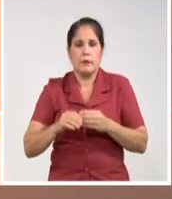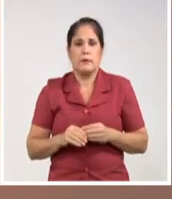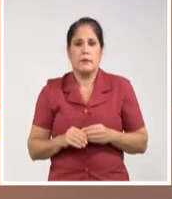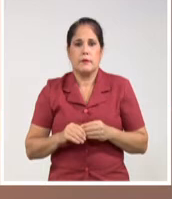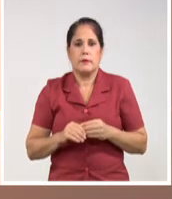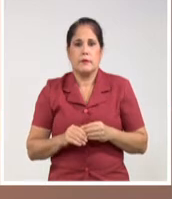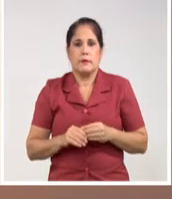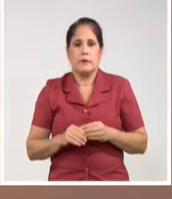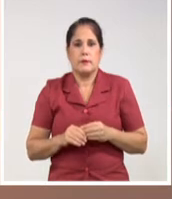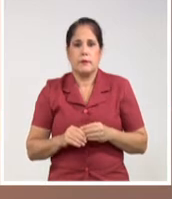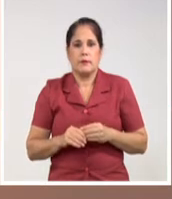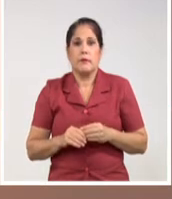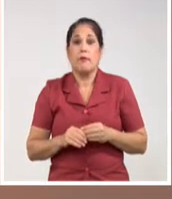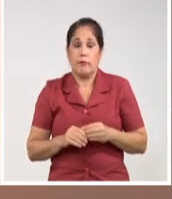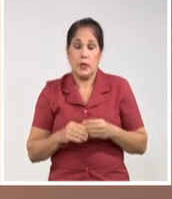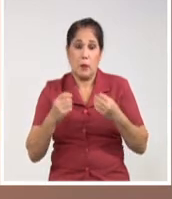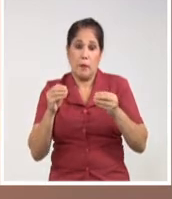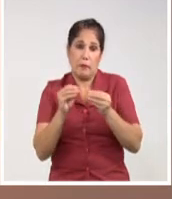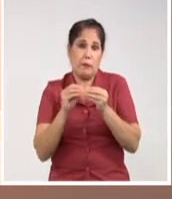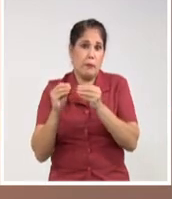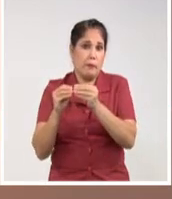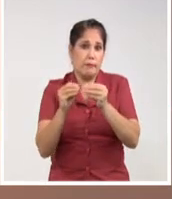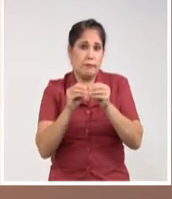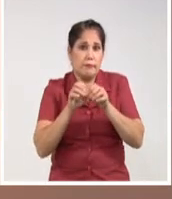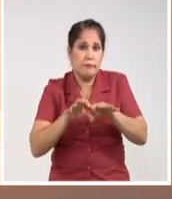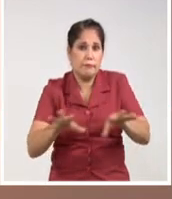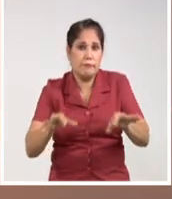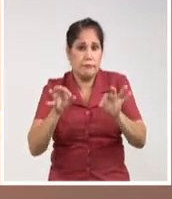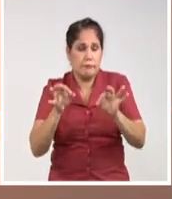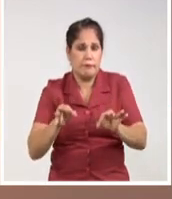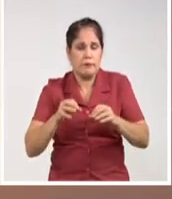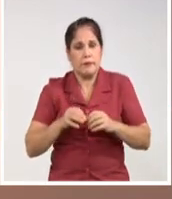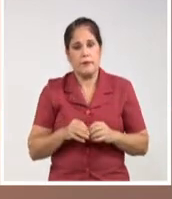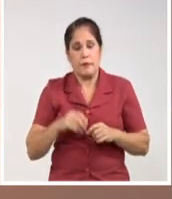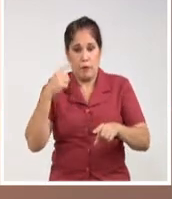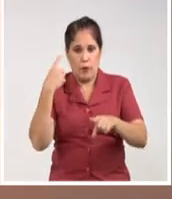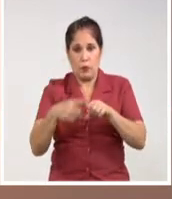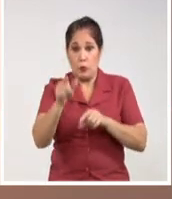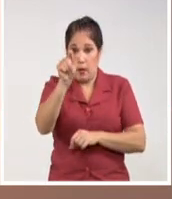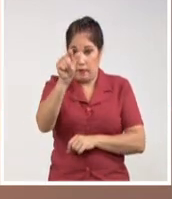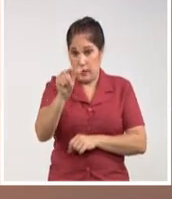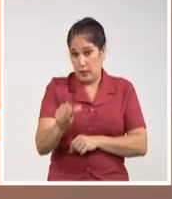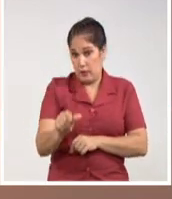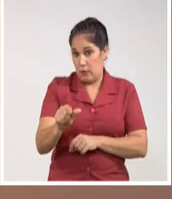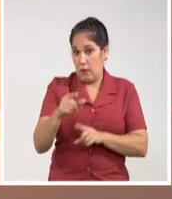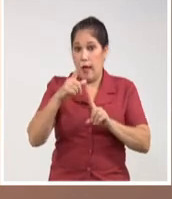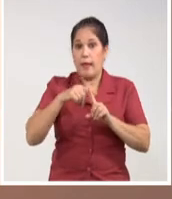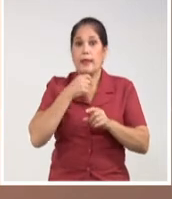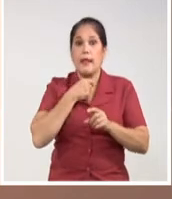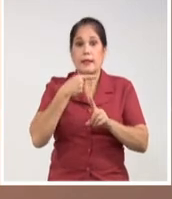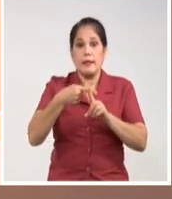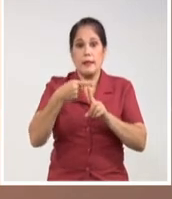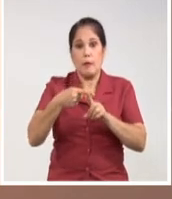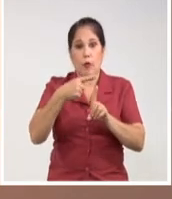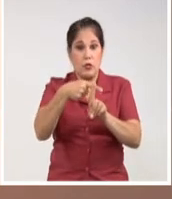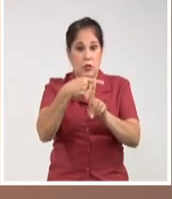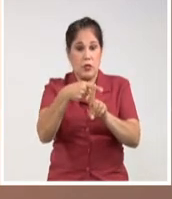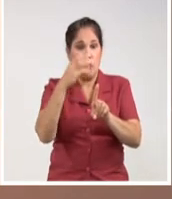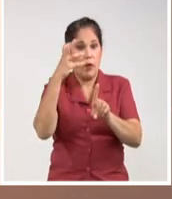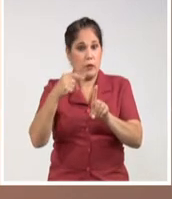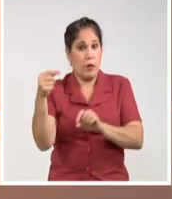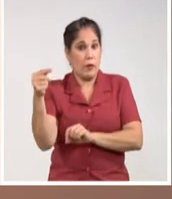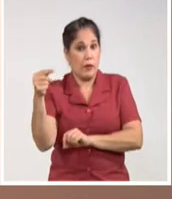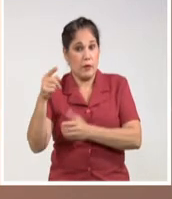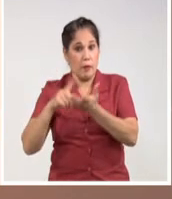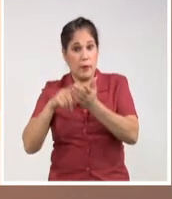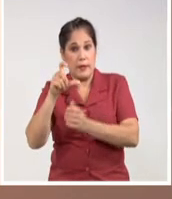inmunidad híbrida y eso está relacionado, por supuesto, con esta acotación. A una persona con un test de antígeno positivo con resultado negativo